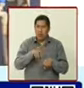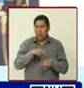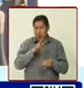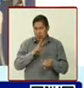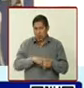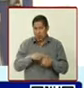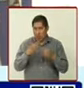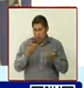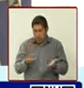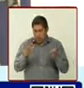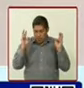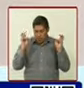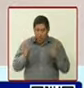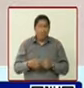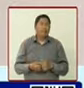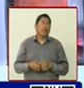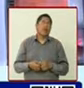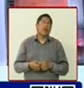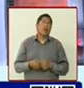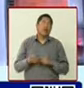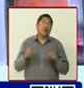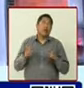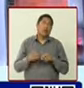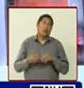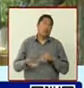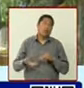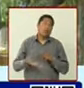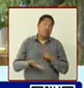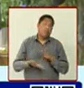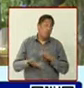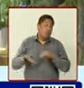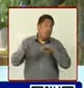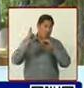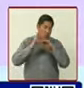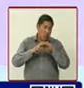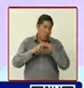tiene. Asimismo, se identificó